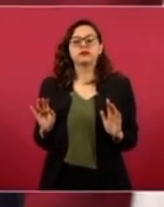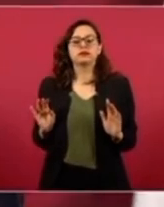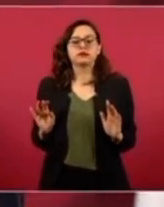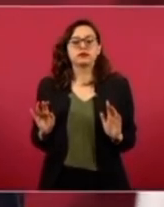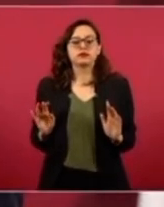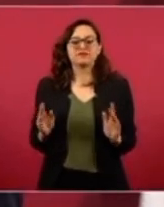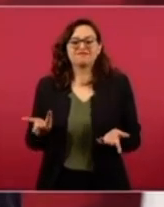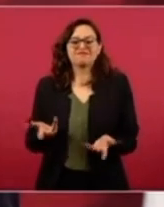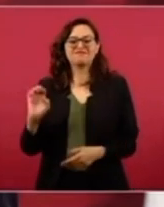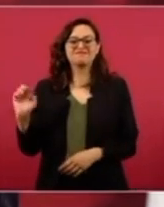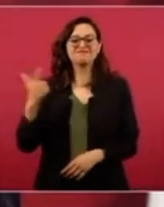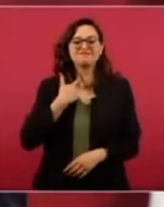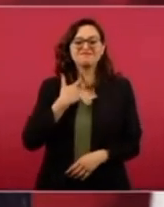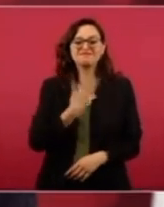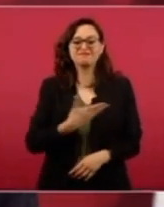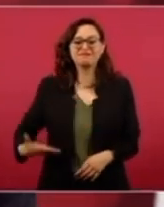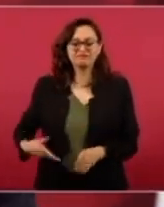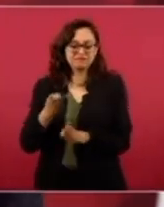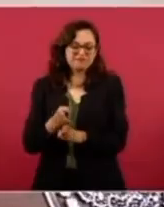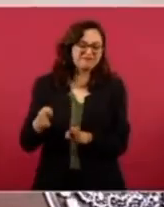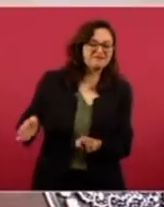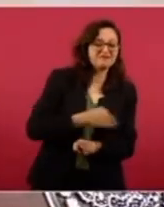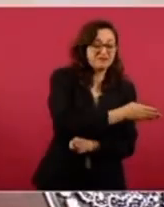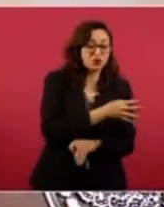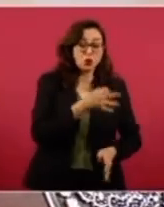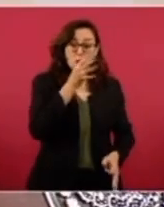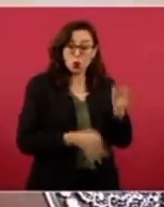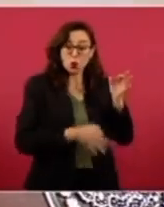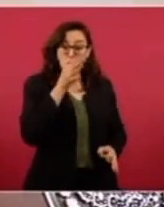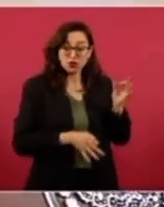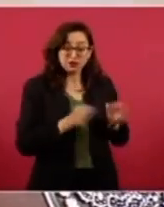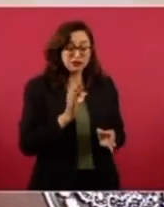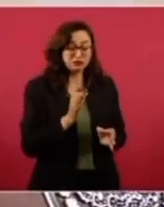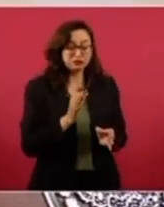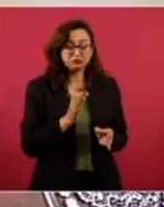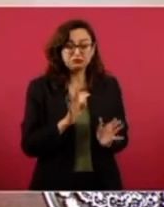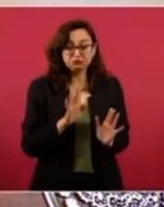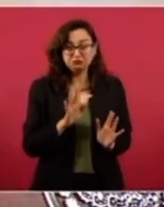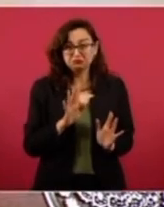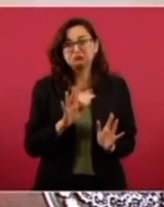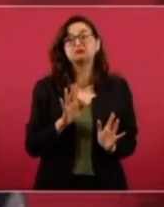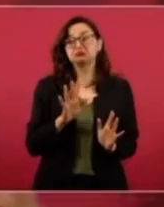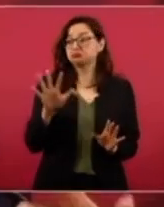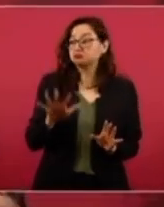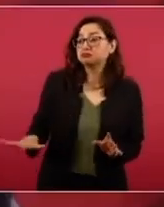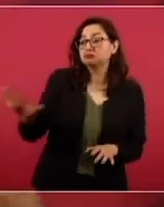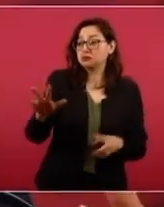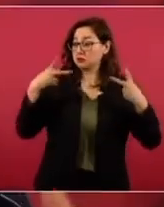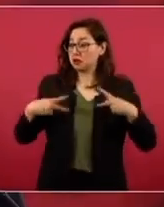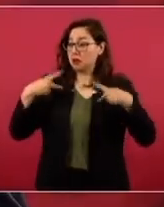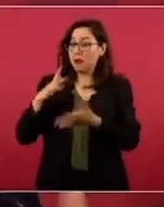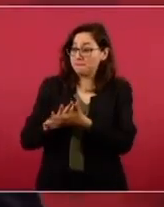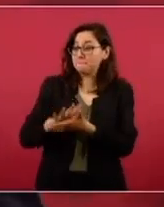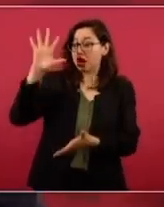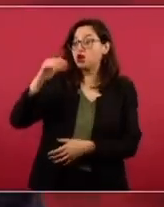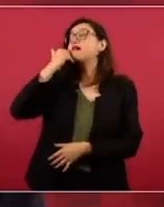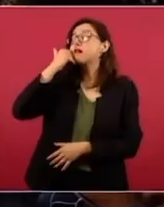el juicio a los expresidentes se hiciera si el pueblo lo